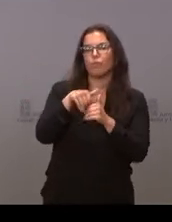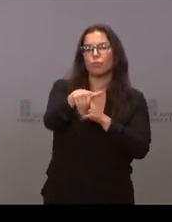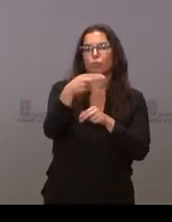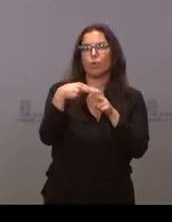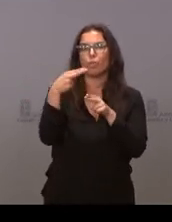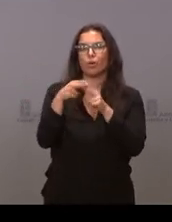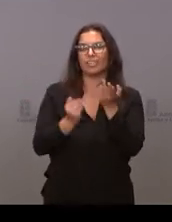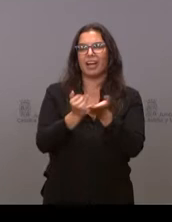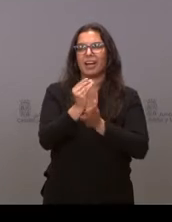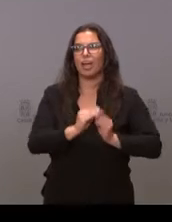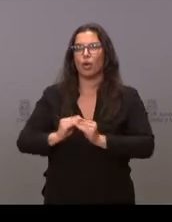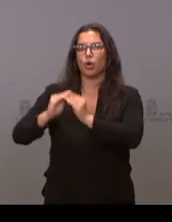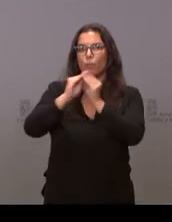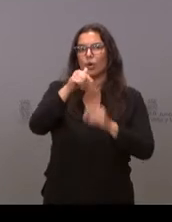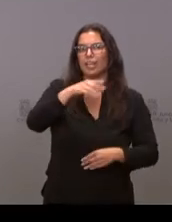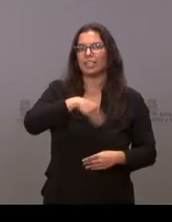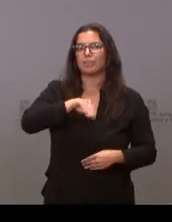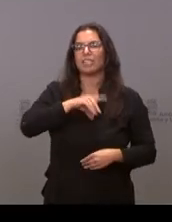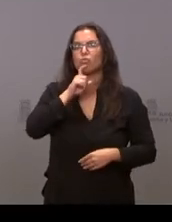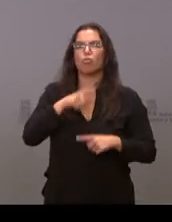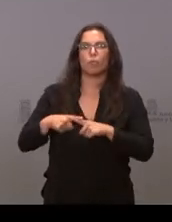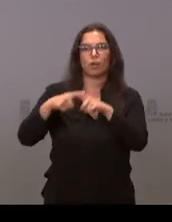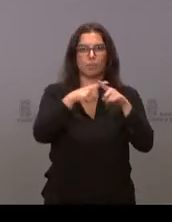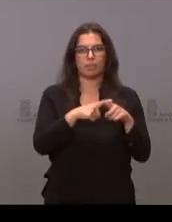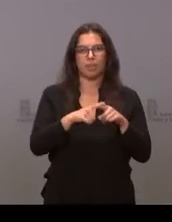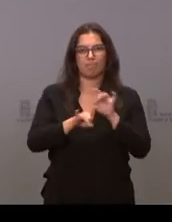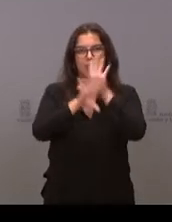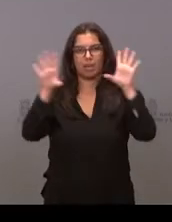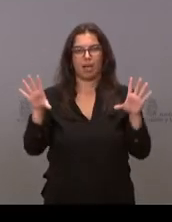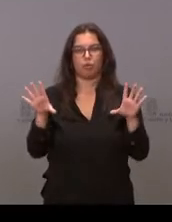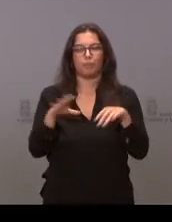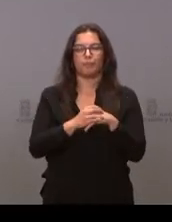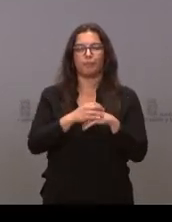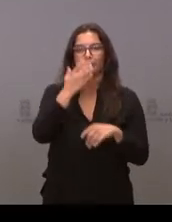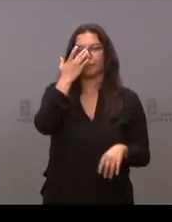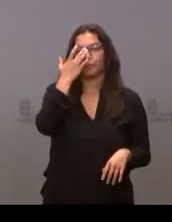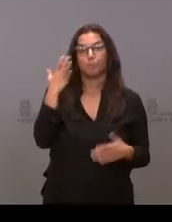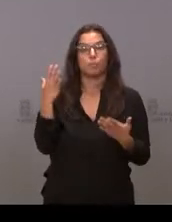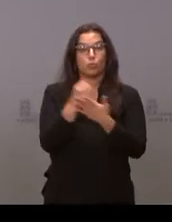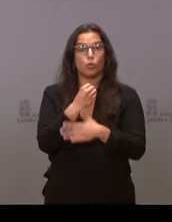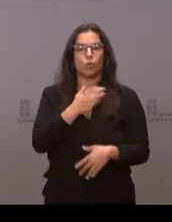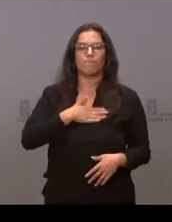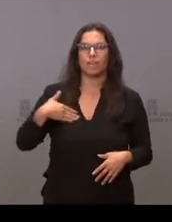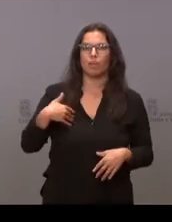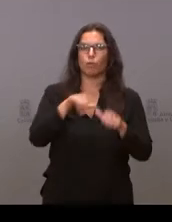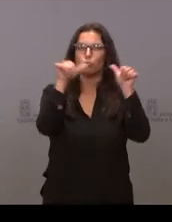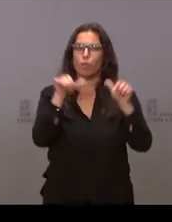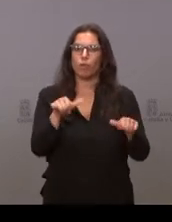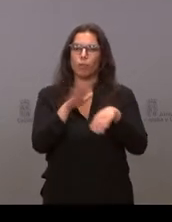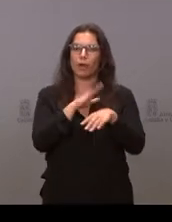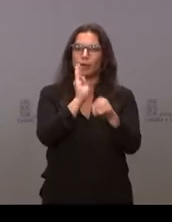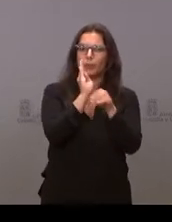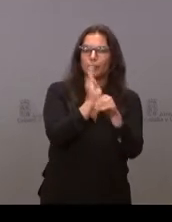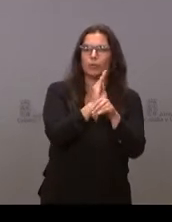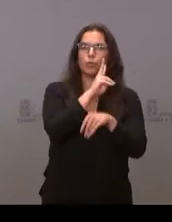agraria común en España. Todos compartimos el interés por modelos más sostenibles y comprometidos con el medio